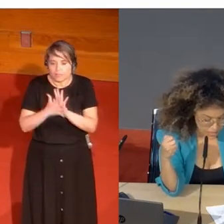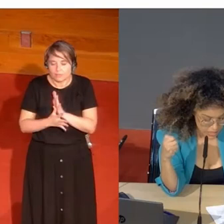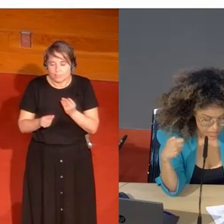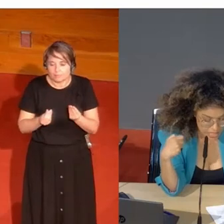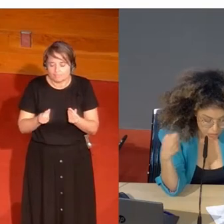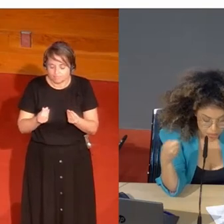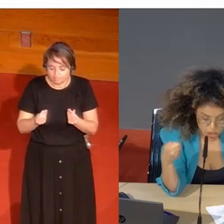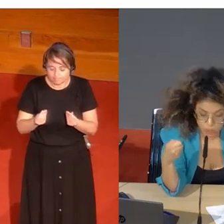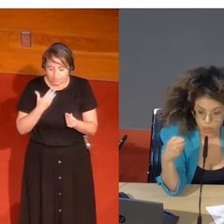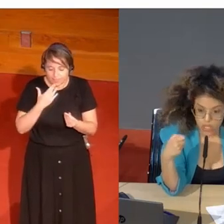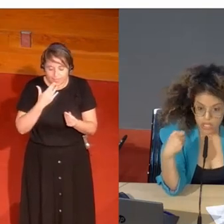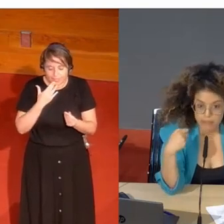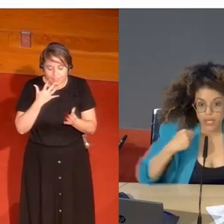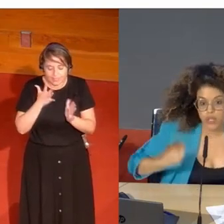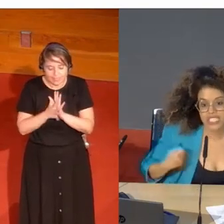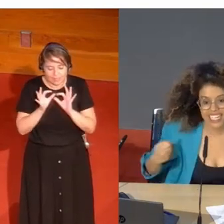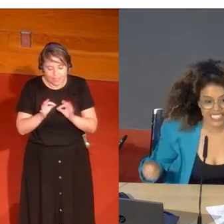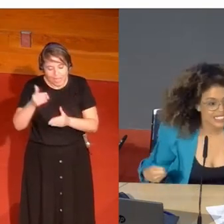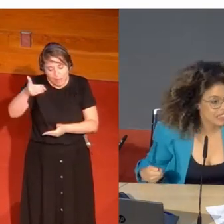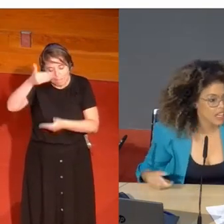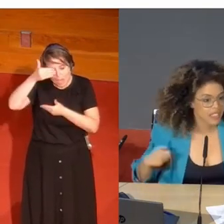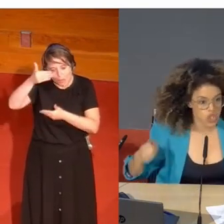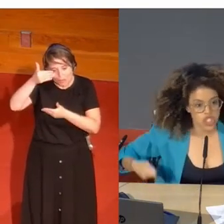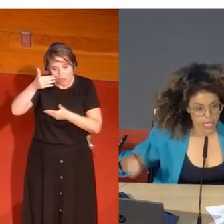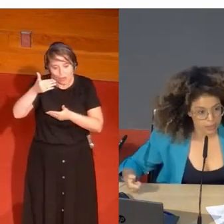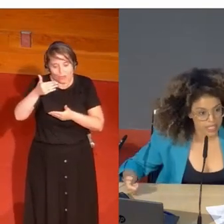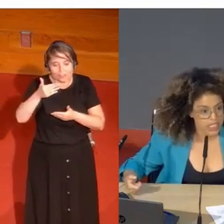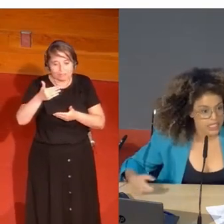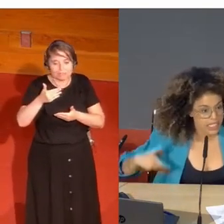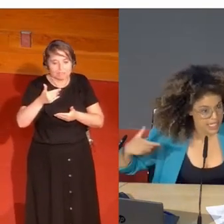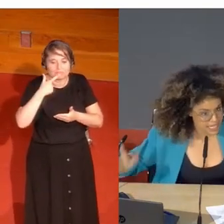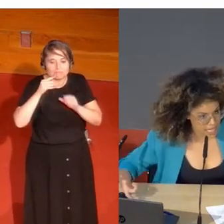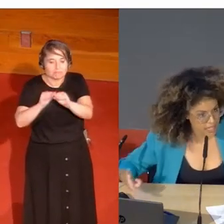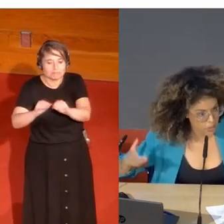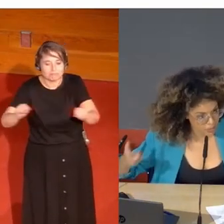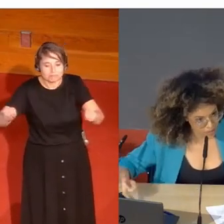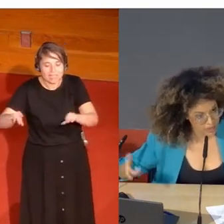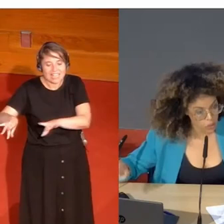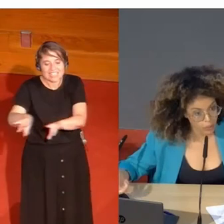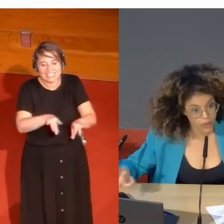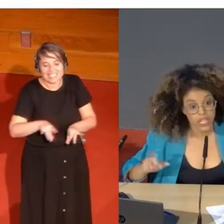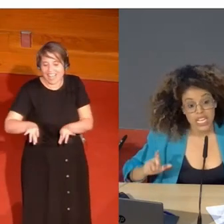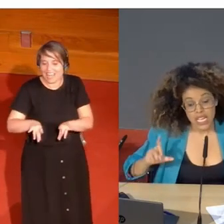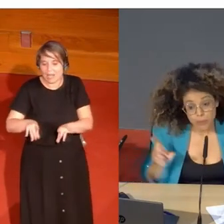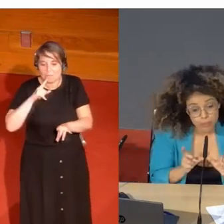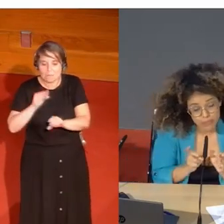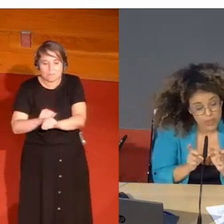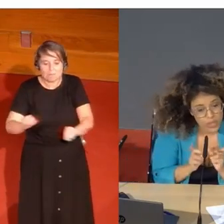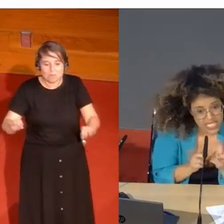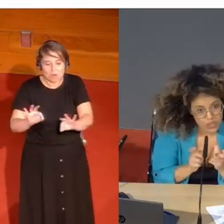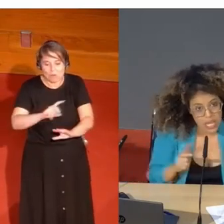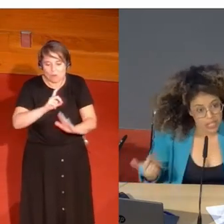eh de esta forma es como Marruecos se garantiza que no se hable del Sahara occidental ocupado